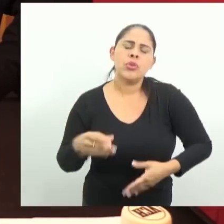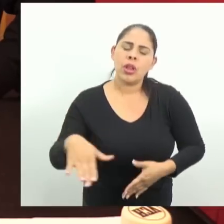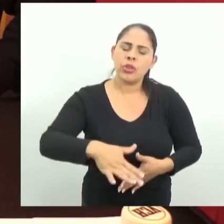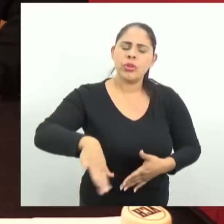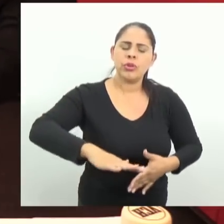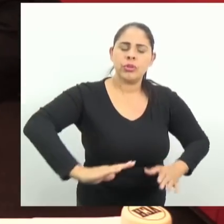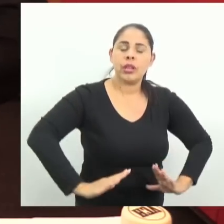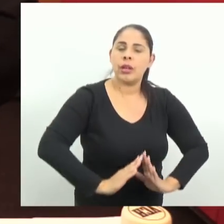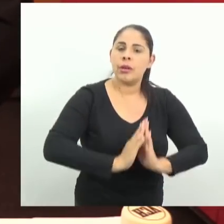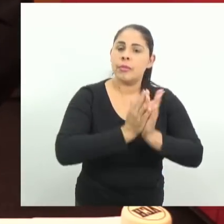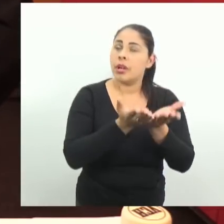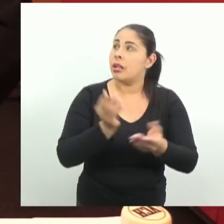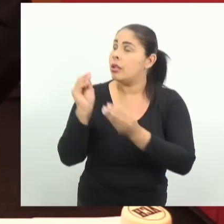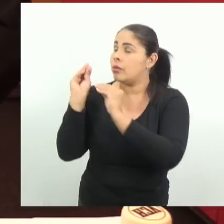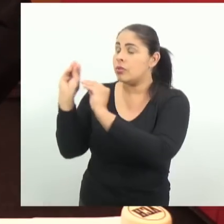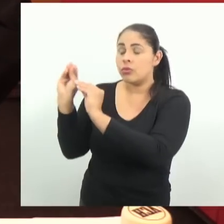Pero ¿por qué es tan difícil